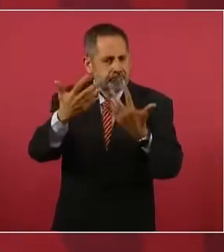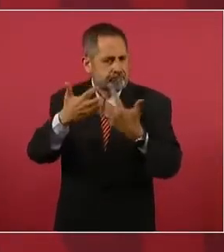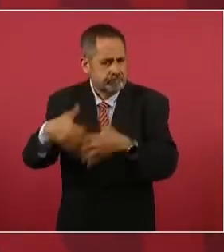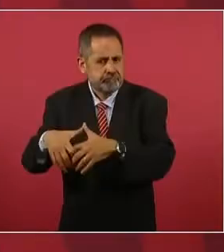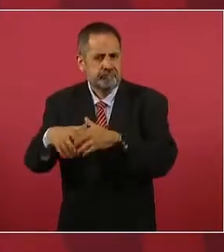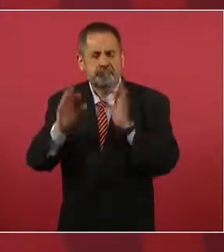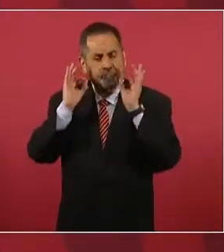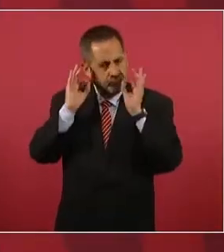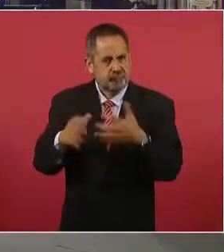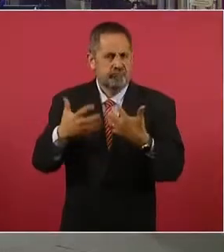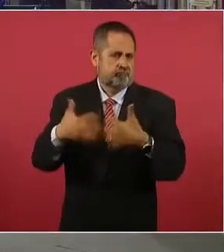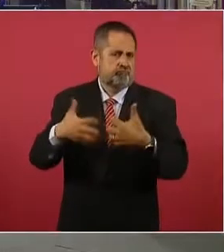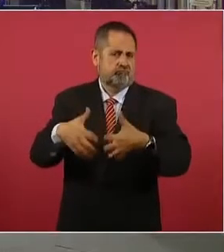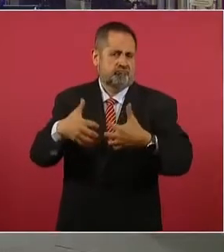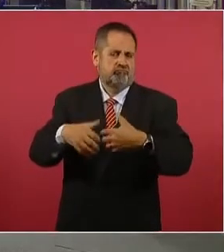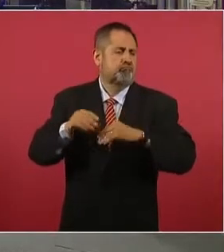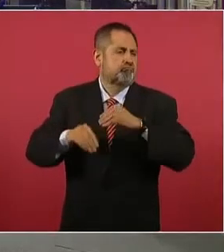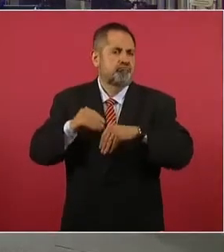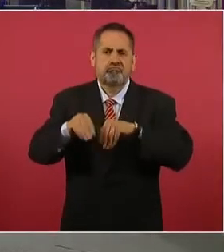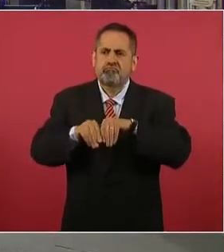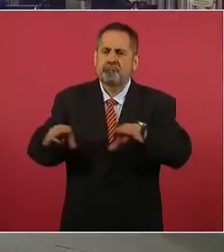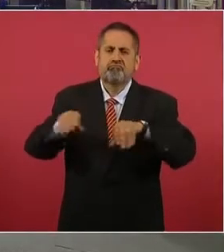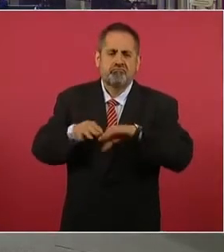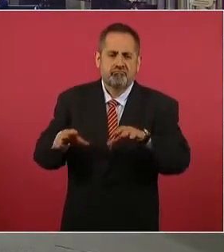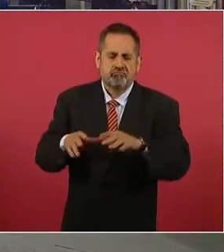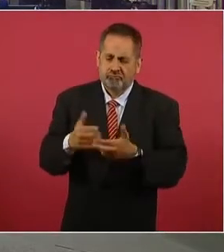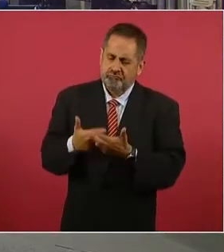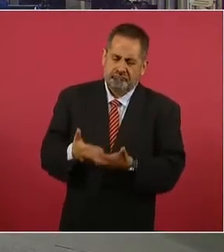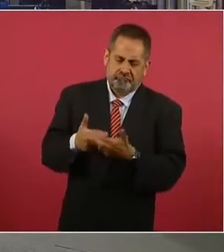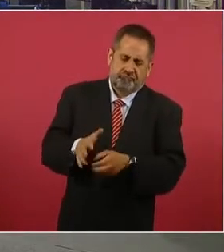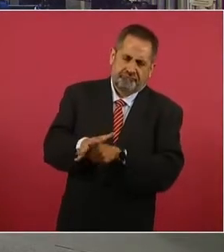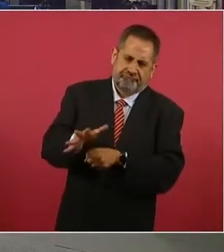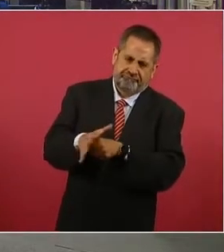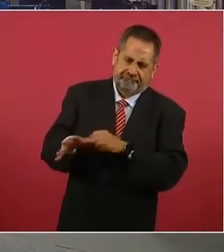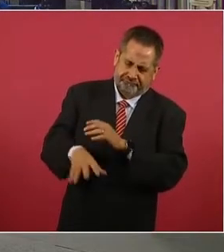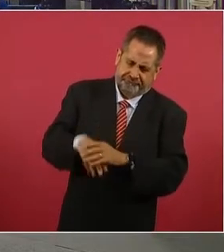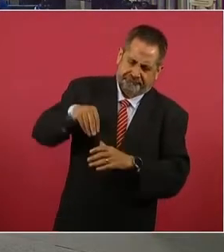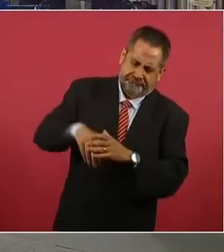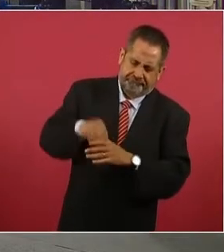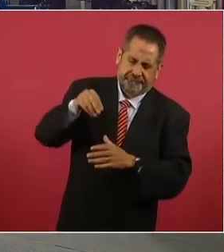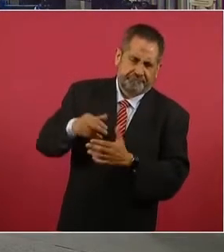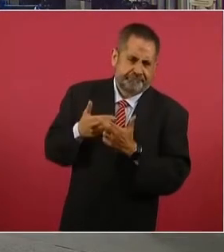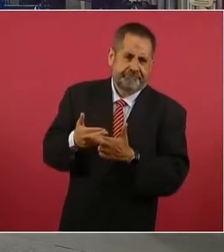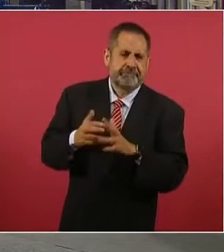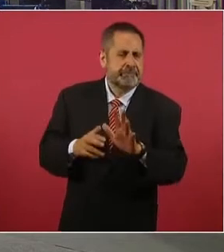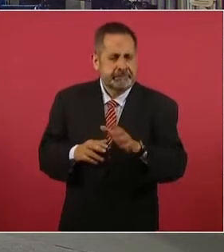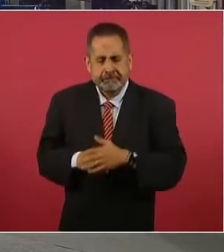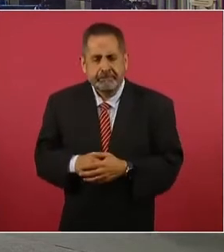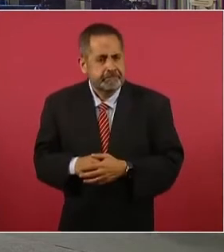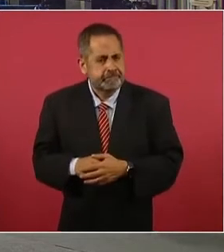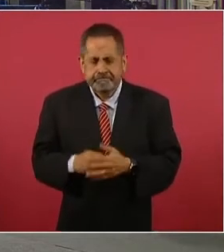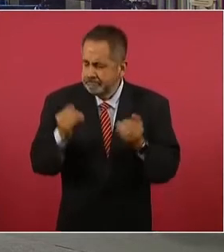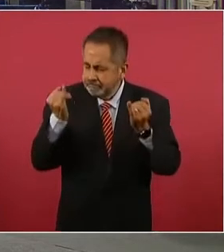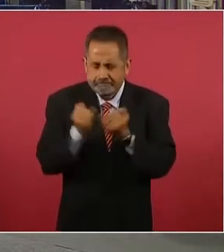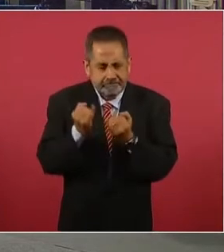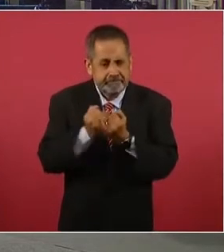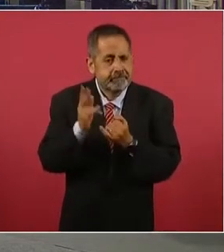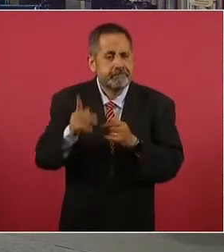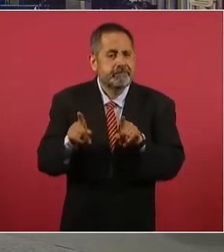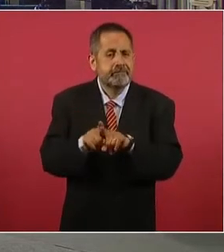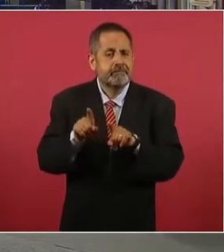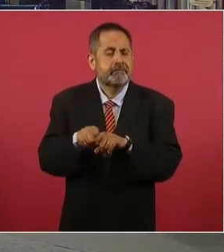para que empiece a producir en su totalidad. Así fue